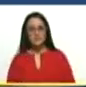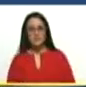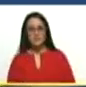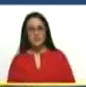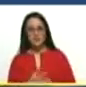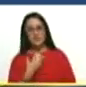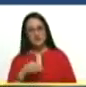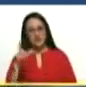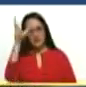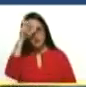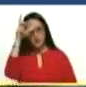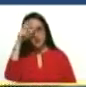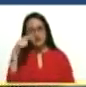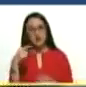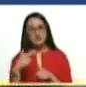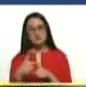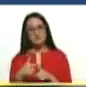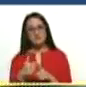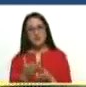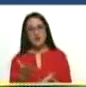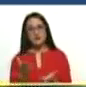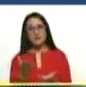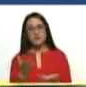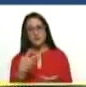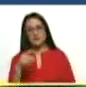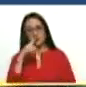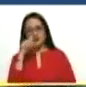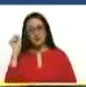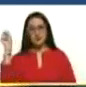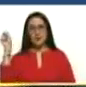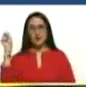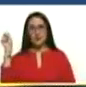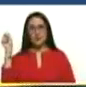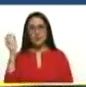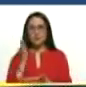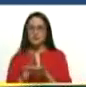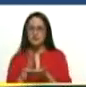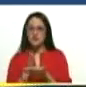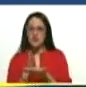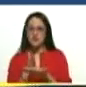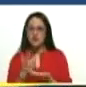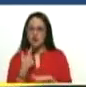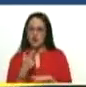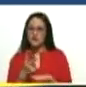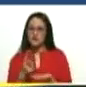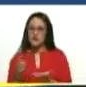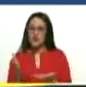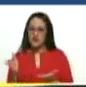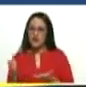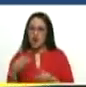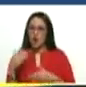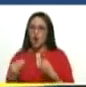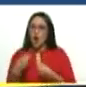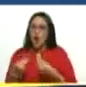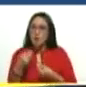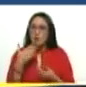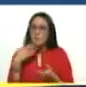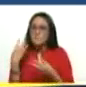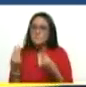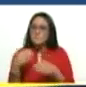presidente de Turquía y también su excelencia Nicolás Maduro, siempre nos han indicado el camino correcto para mejorar nuestras